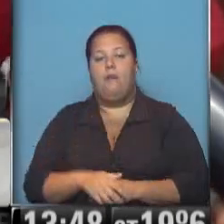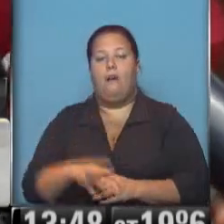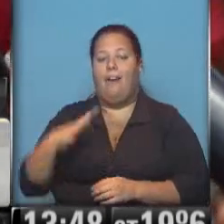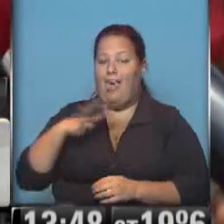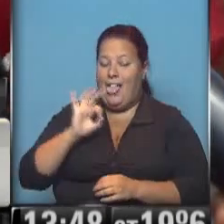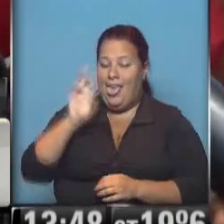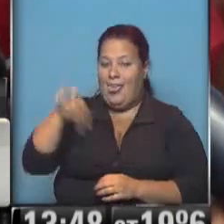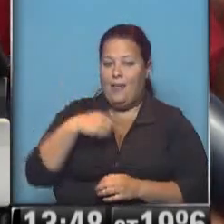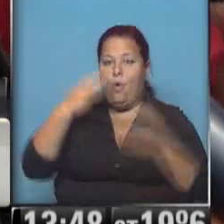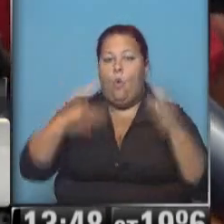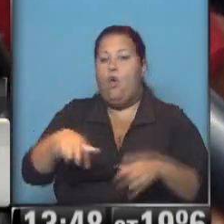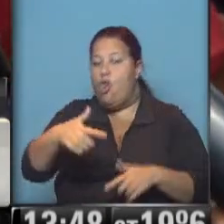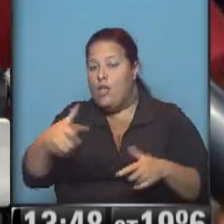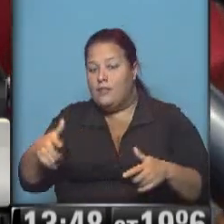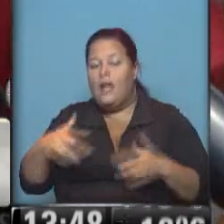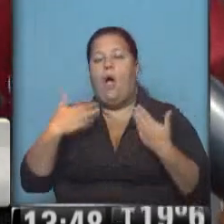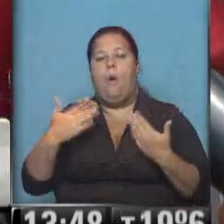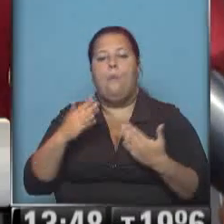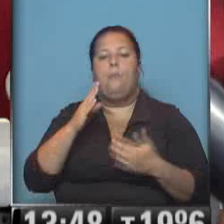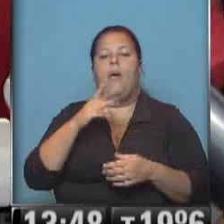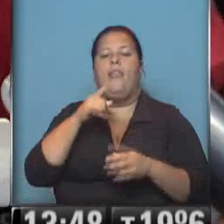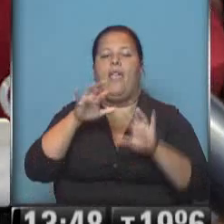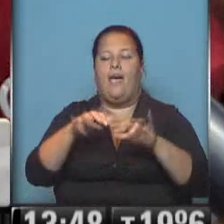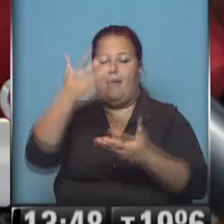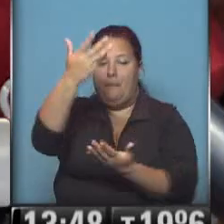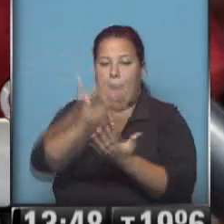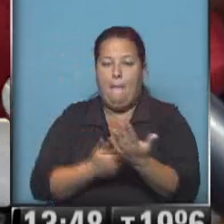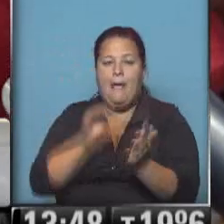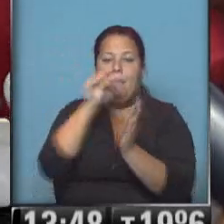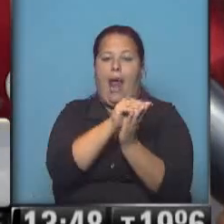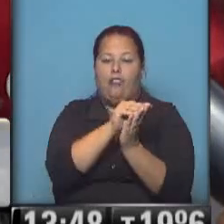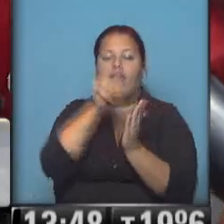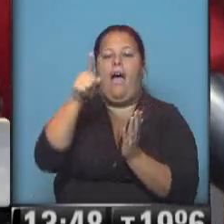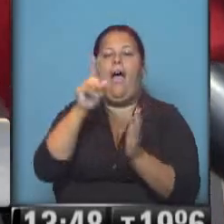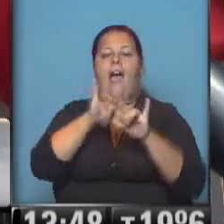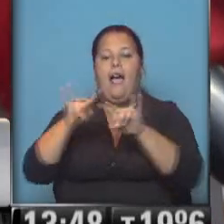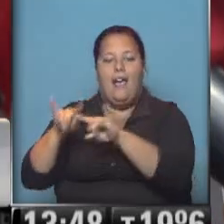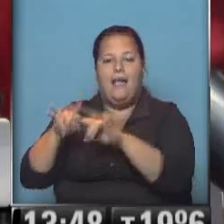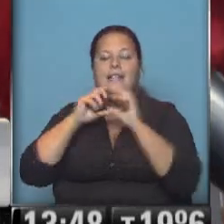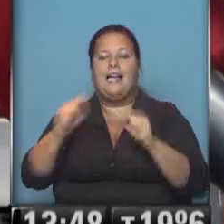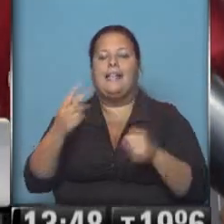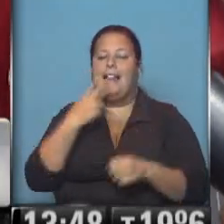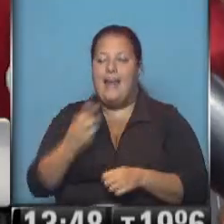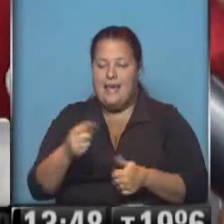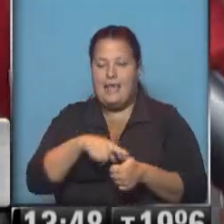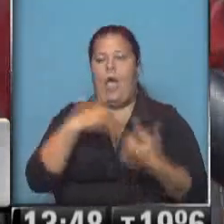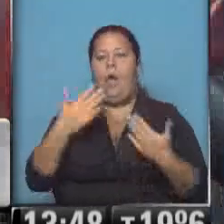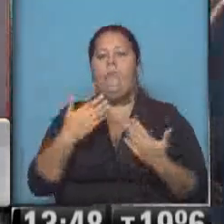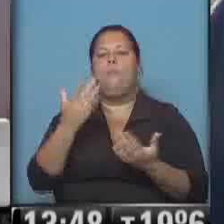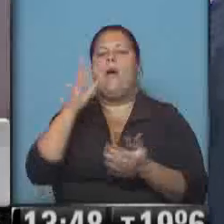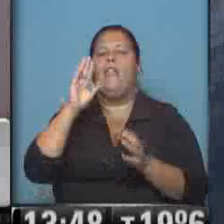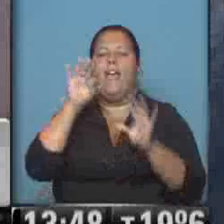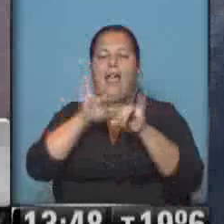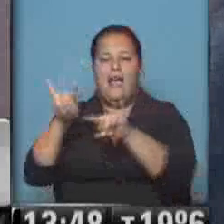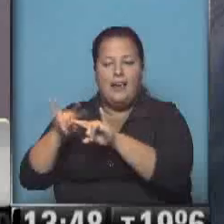no está justo acá en el operativo, se pueden descargar el formulario de inscripción en la página web de la Secretaría de Energía, se puede descargar de la